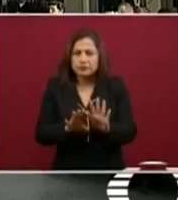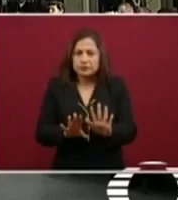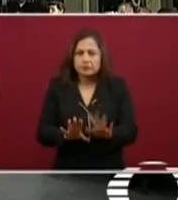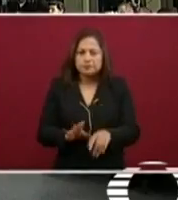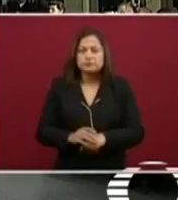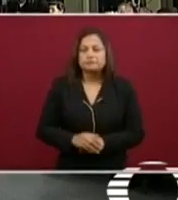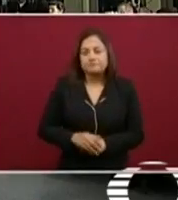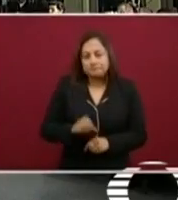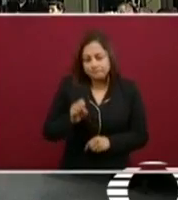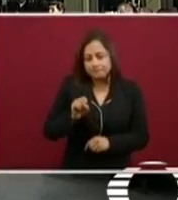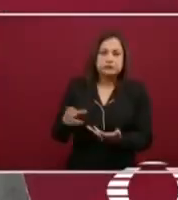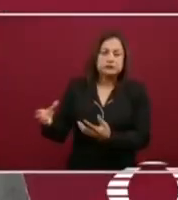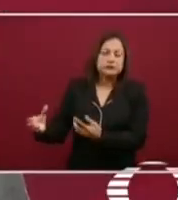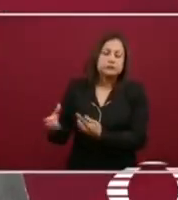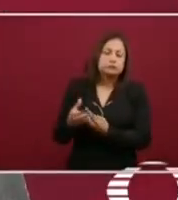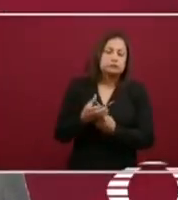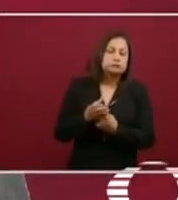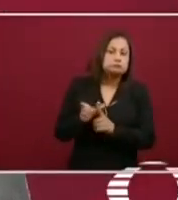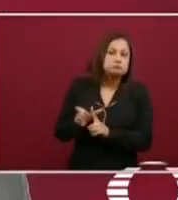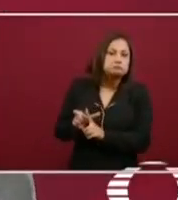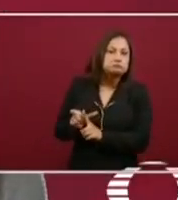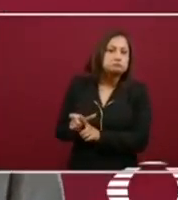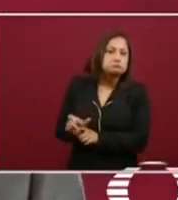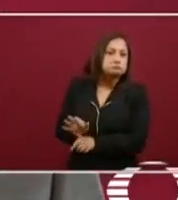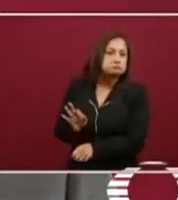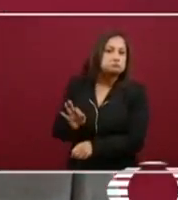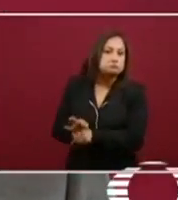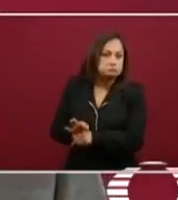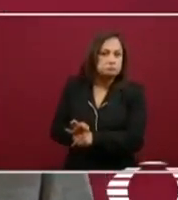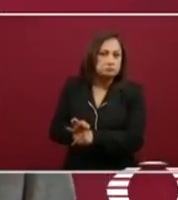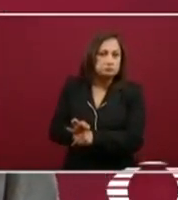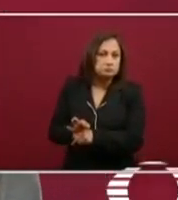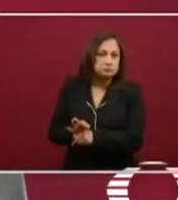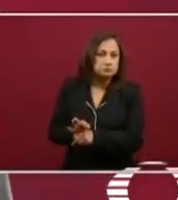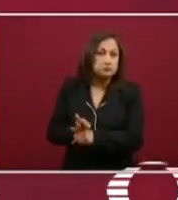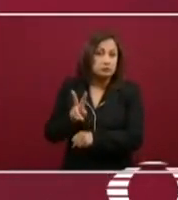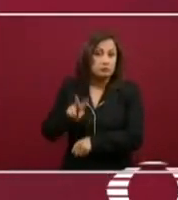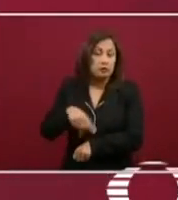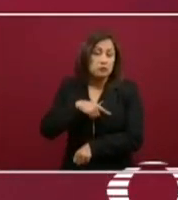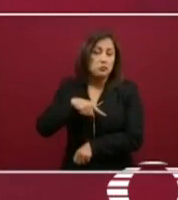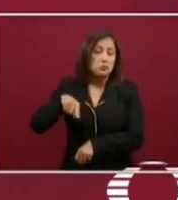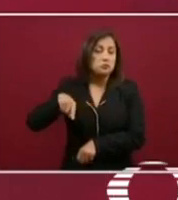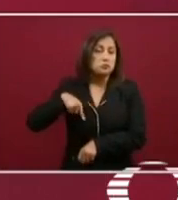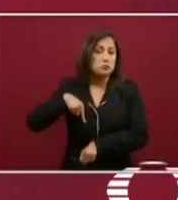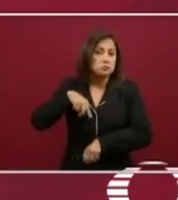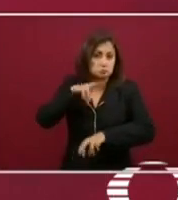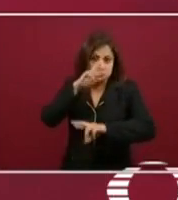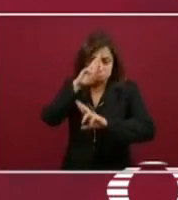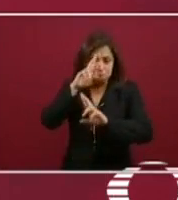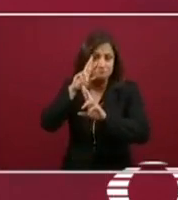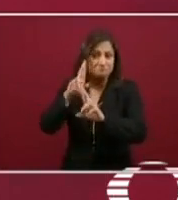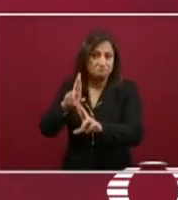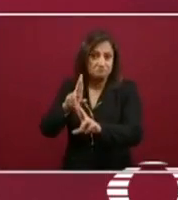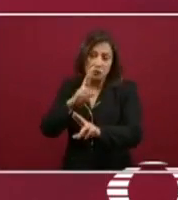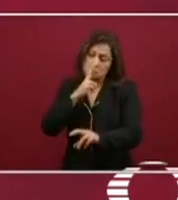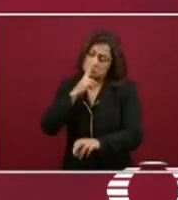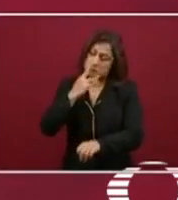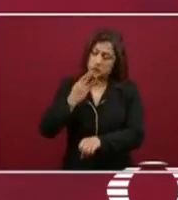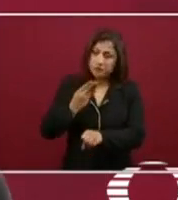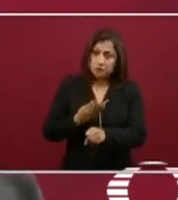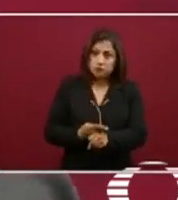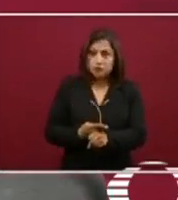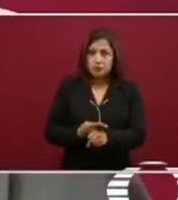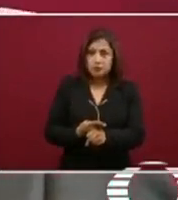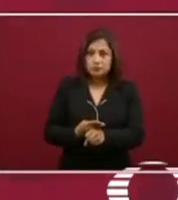empleará medidas autoritarias para contener los flujos migrantes. No vamos